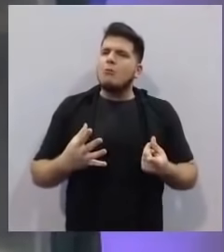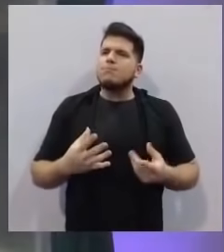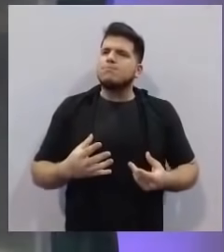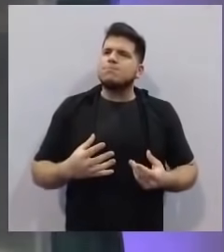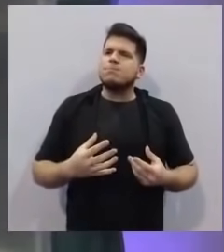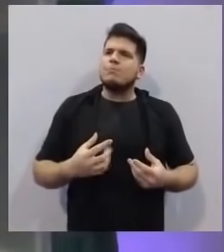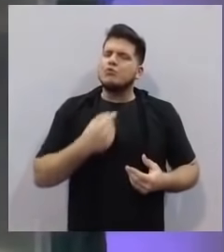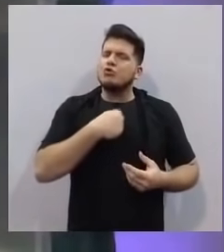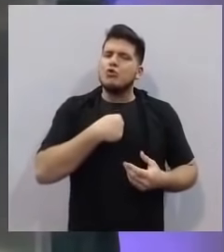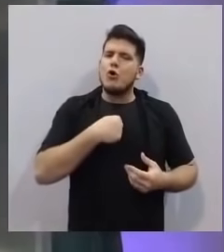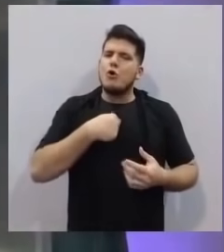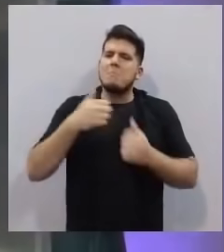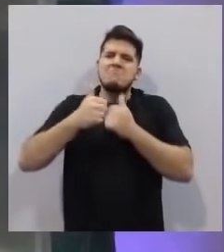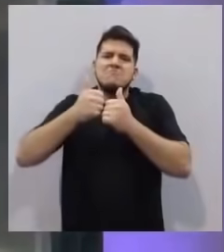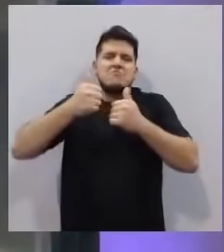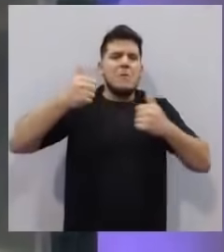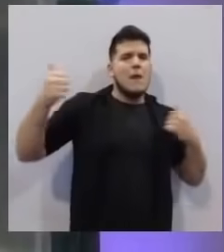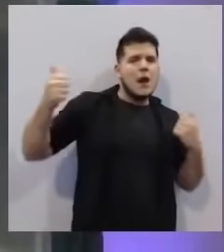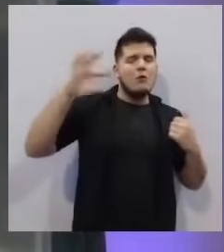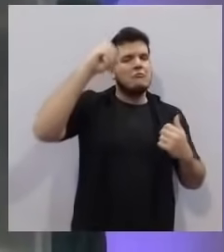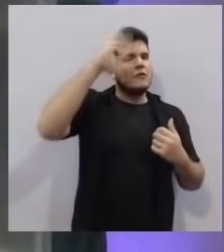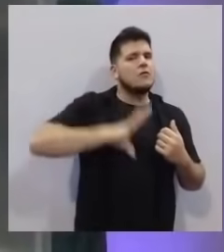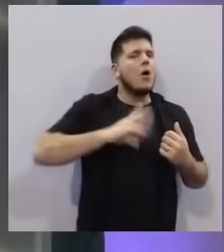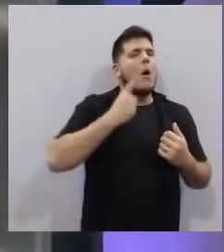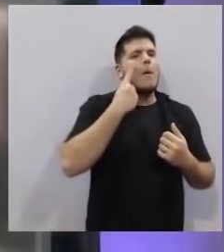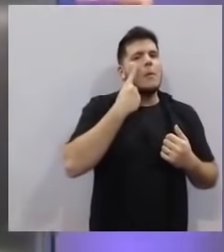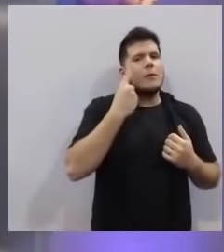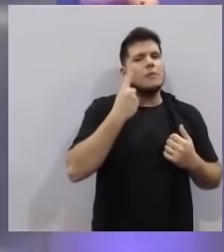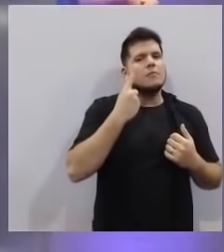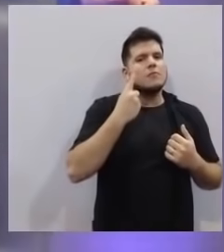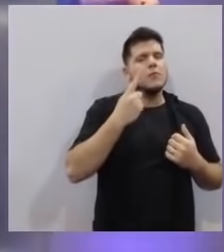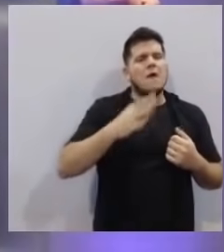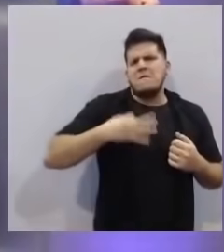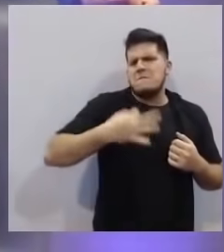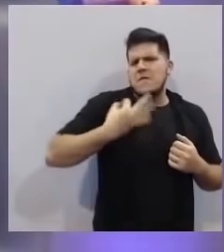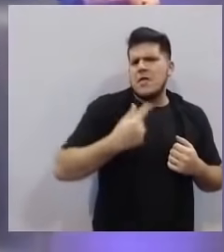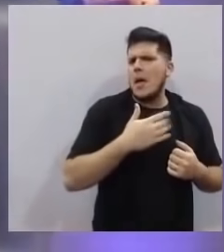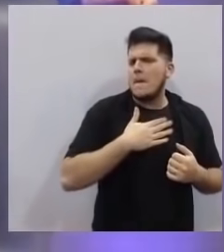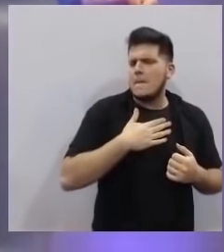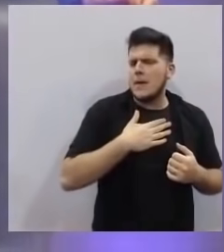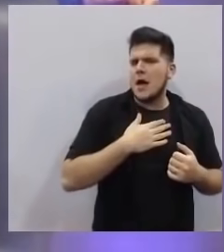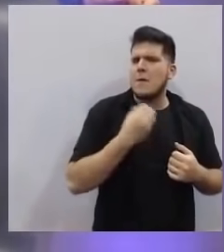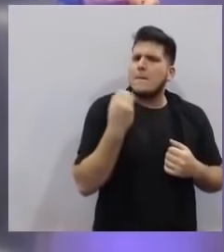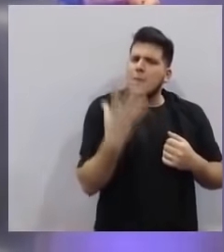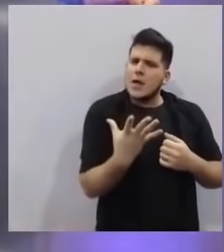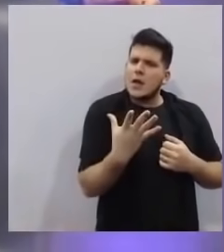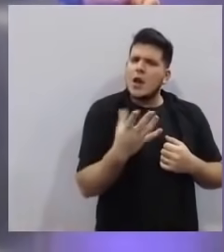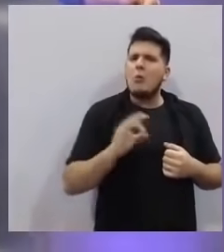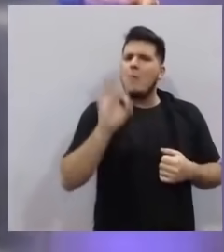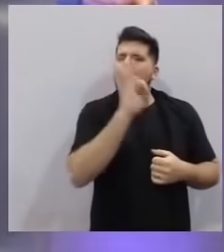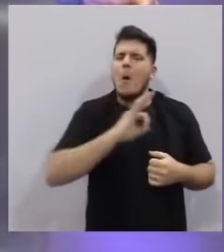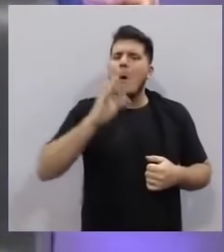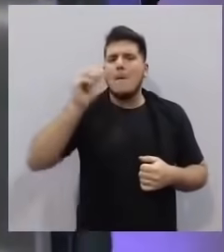mi vida mi familia mi casa y me va bien dije que me va bien tengo familia tengo hijos tengo